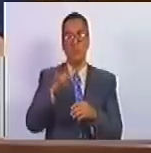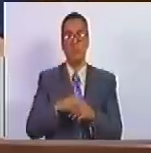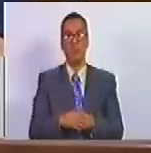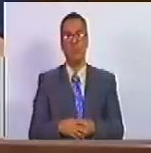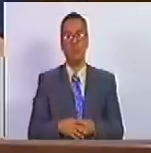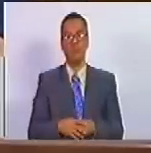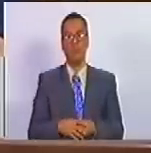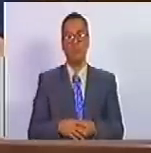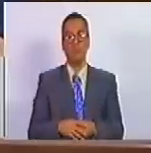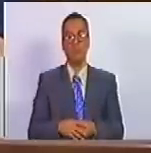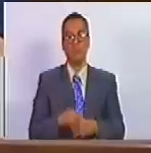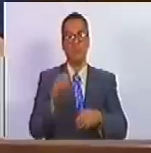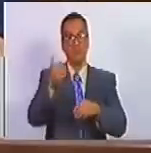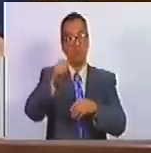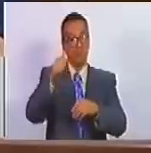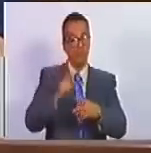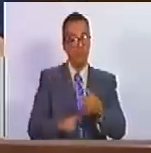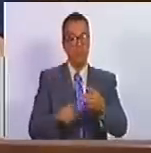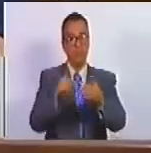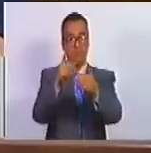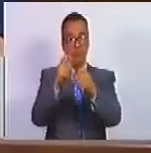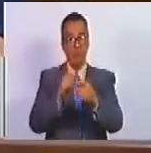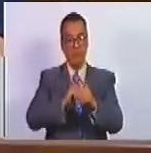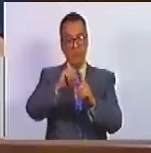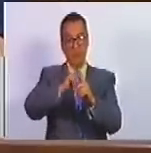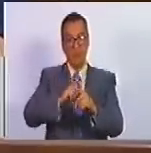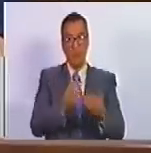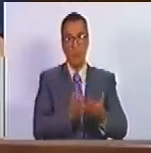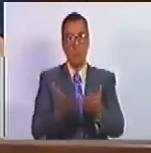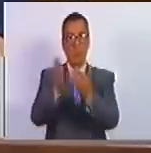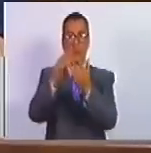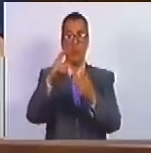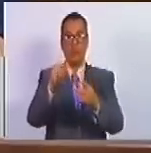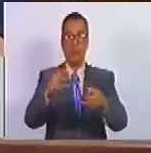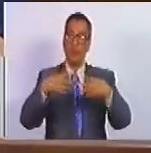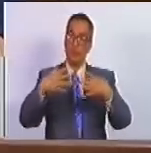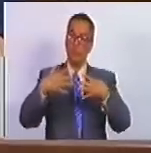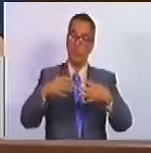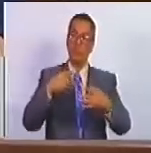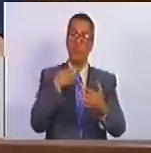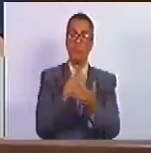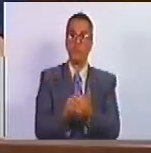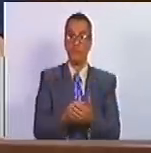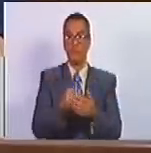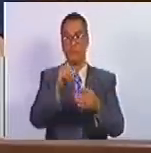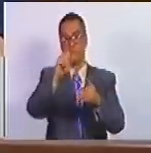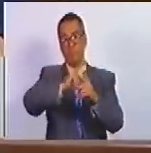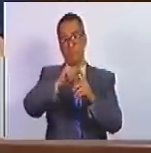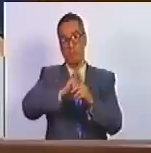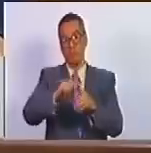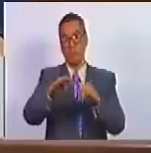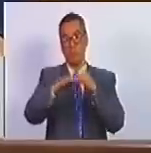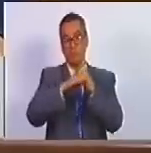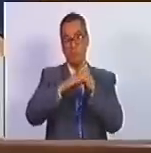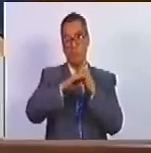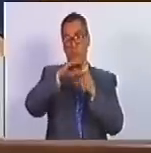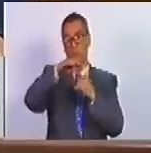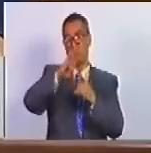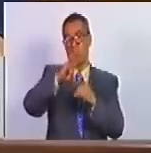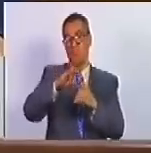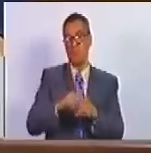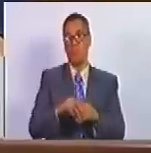de Venezuela. 10. Tasa por servicios no emergentes, hasta un monto en bolívares equivalente